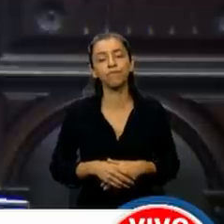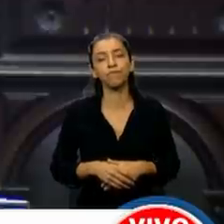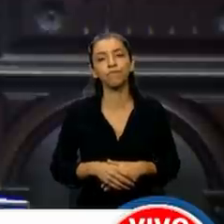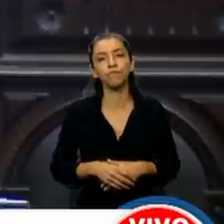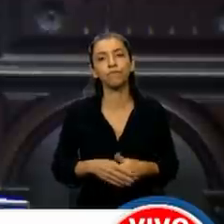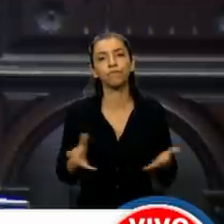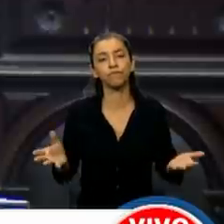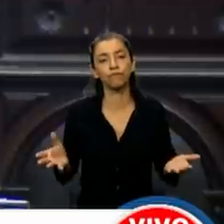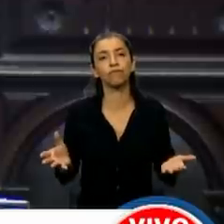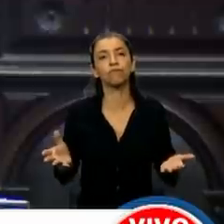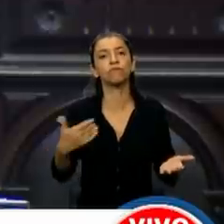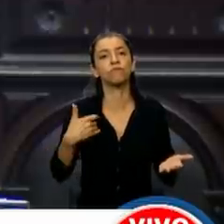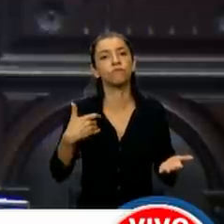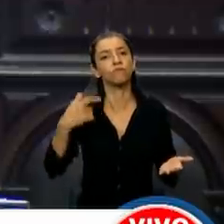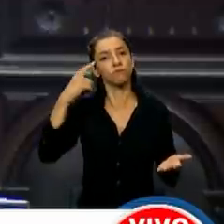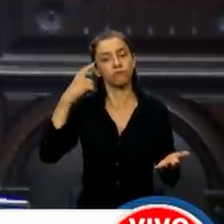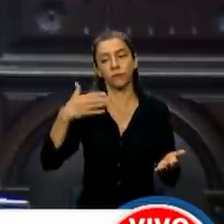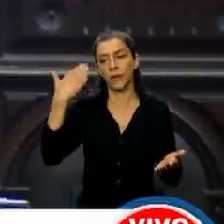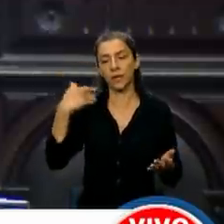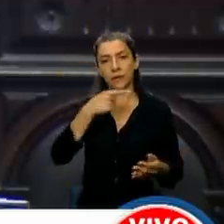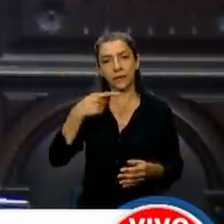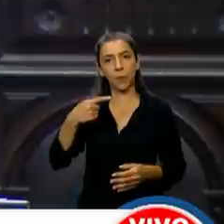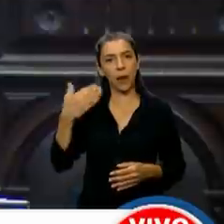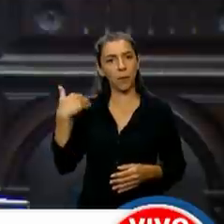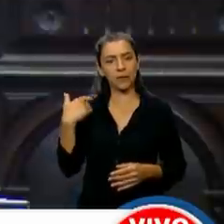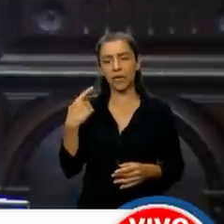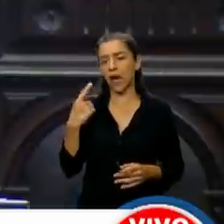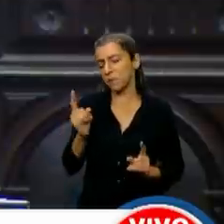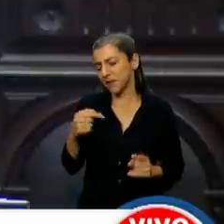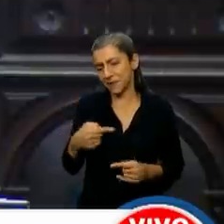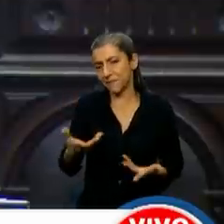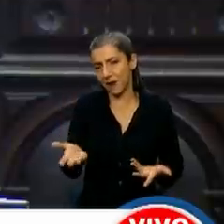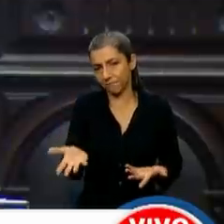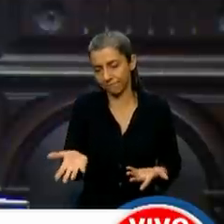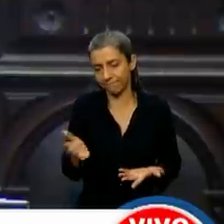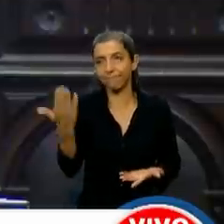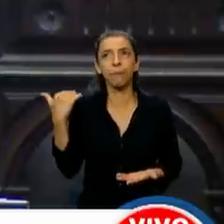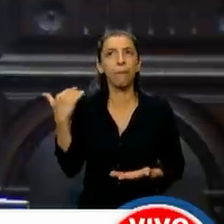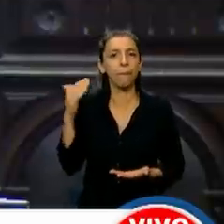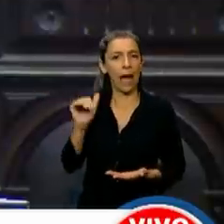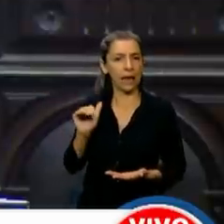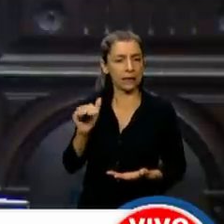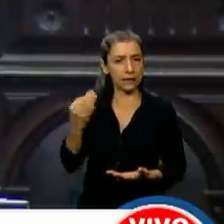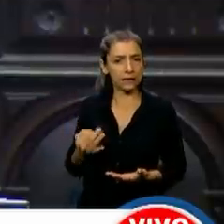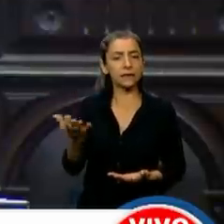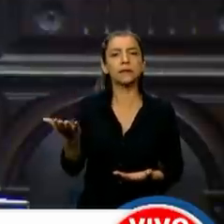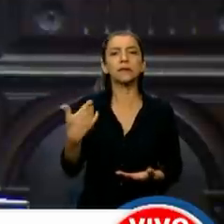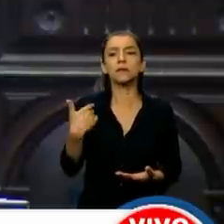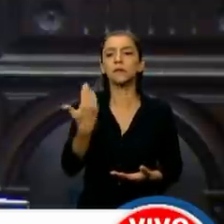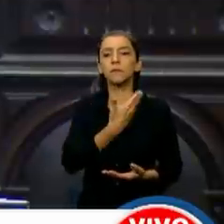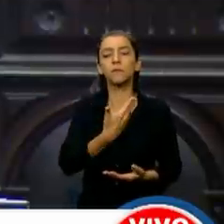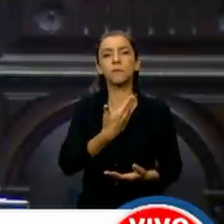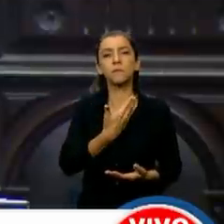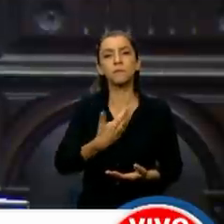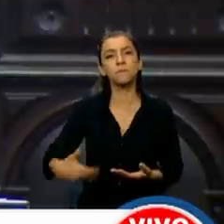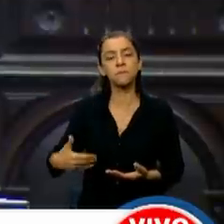la visita que tuvimos en la semana pasada en esta semana prácticamente ha sido el día martes del señor presidente de la nación el